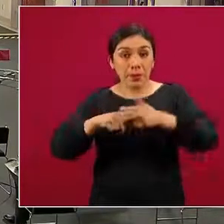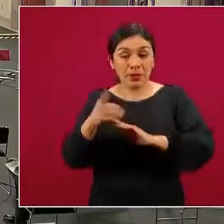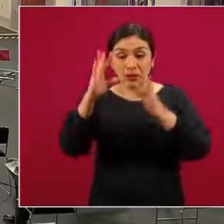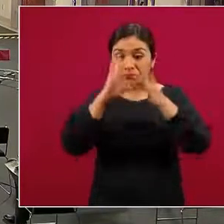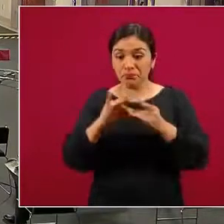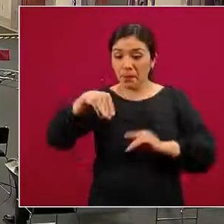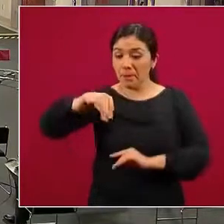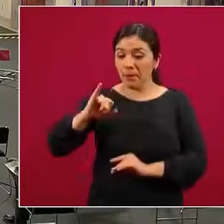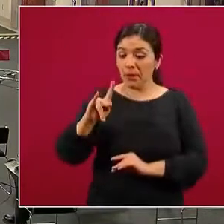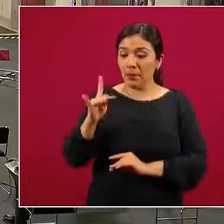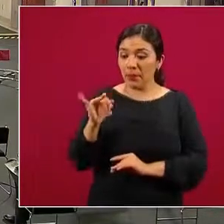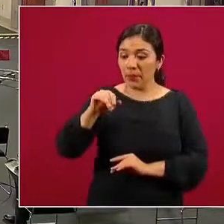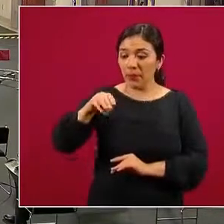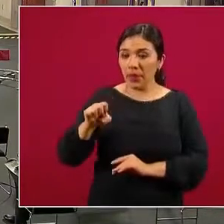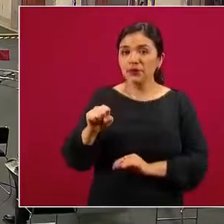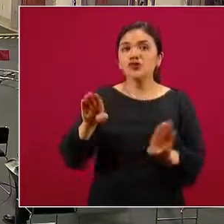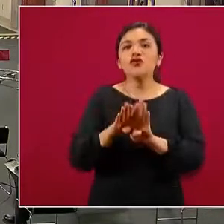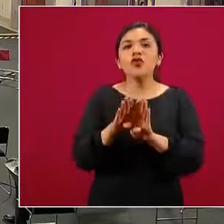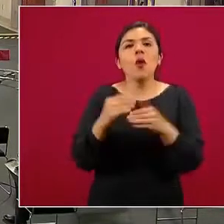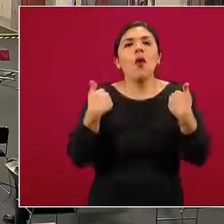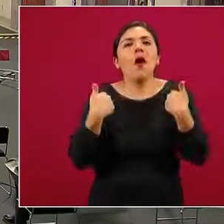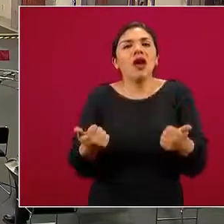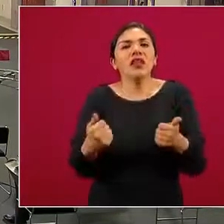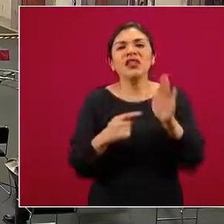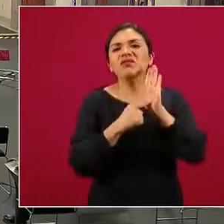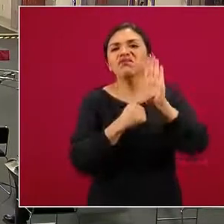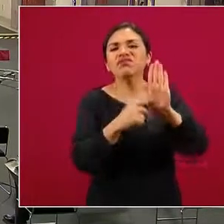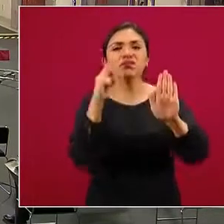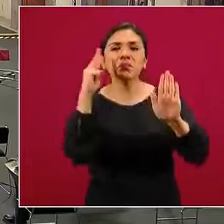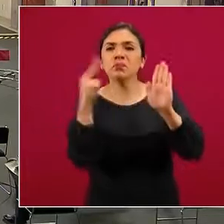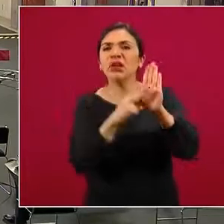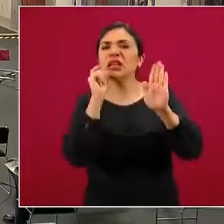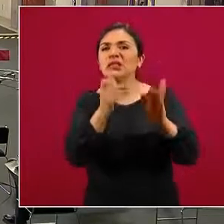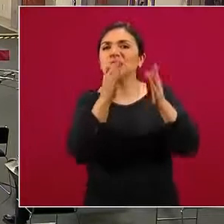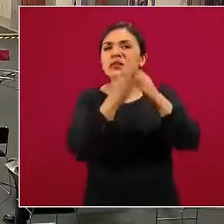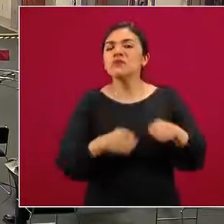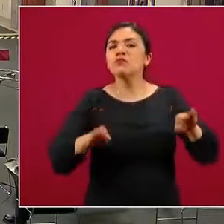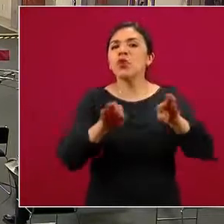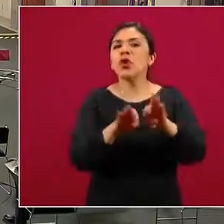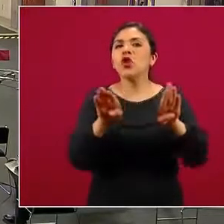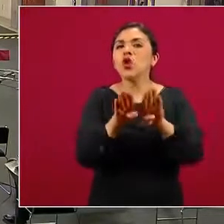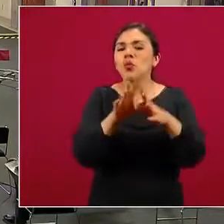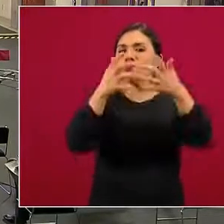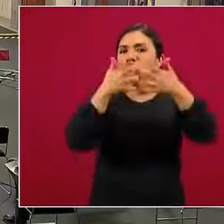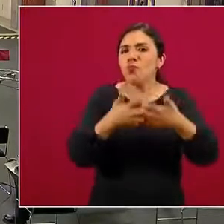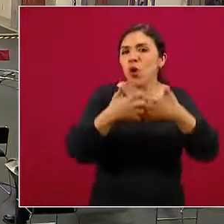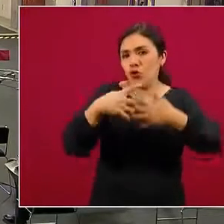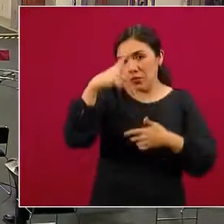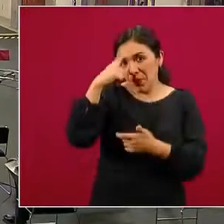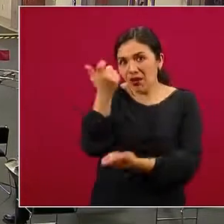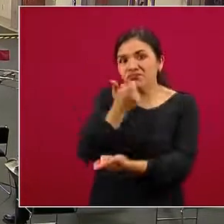MIPYMES sin volver a este número, a ponerlas en el foco como motor de la economía.